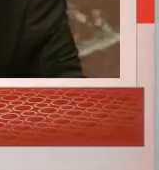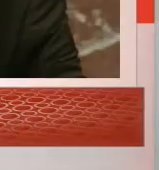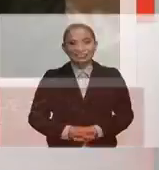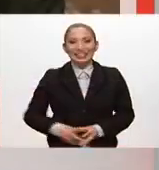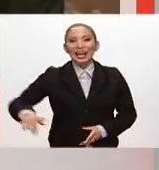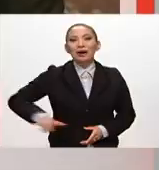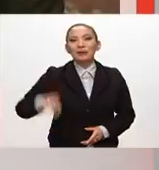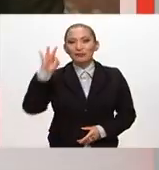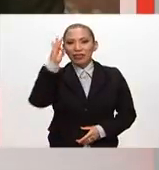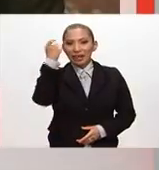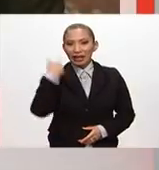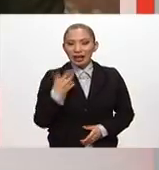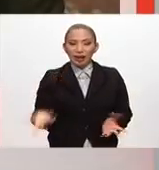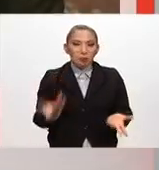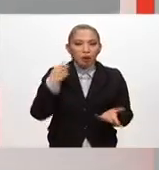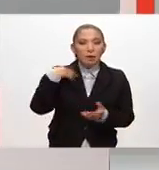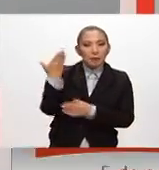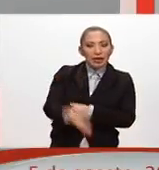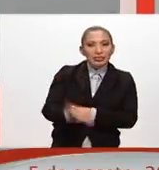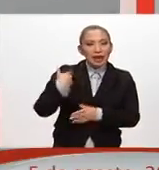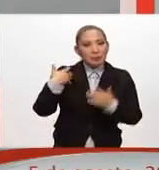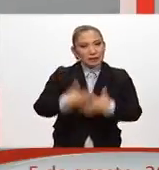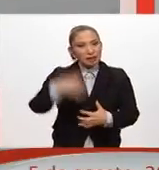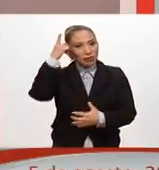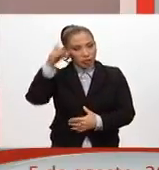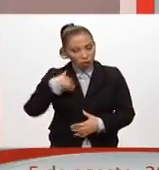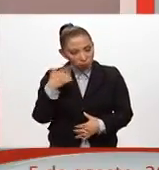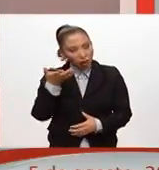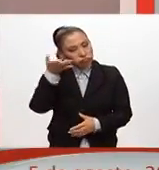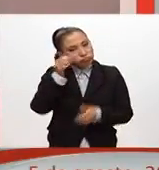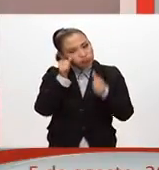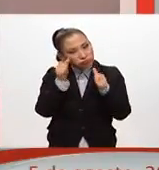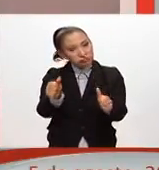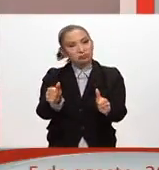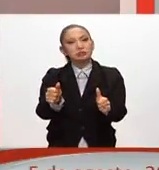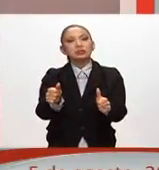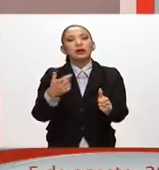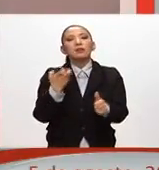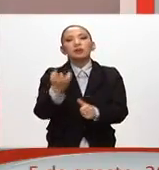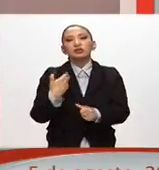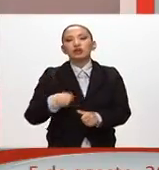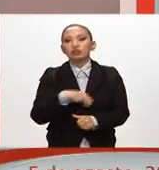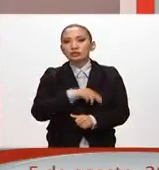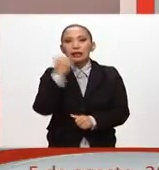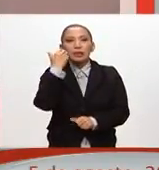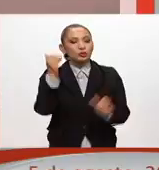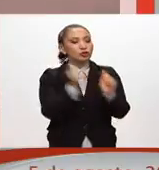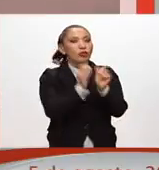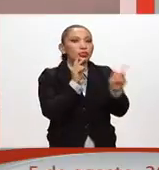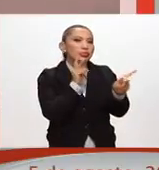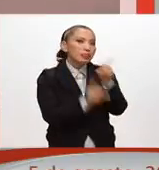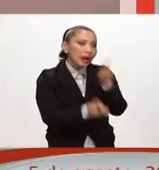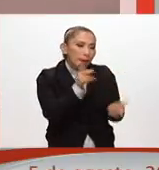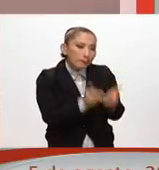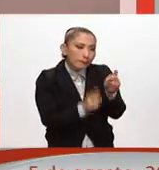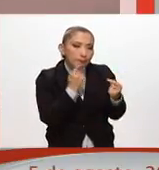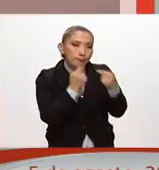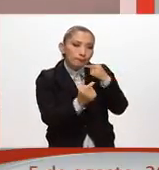El gobierno federal será sensible a la demanda de los empresarios. Por eso es que buscamos, por medio del diálogo,